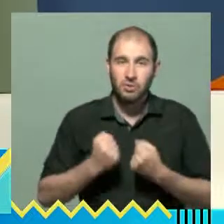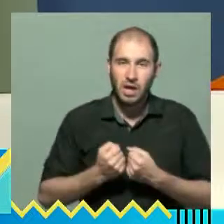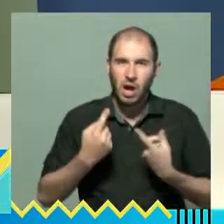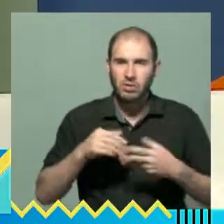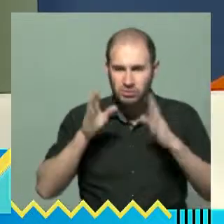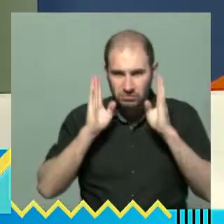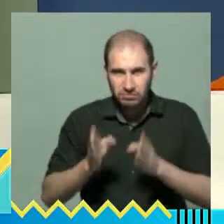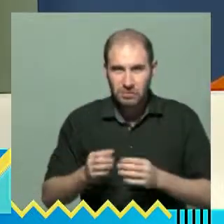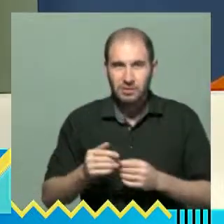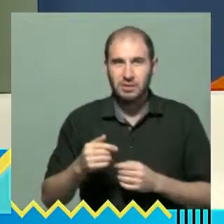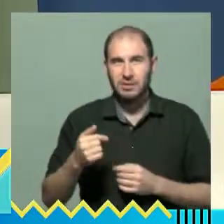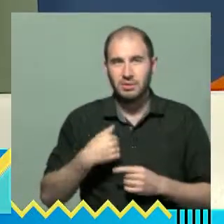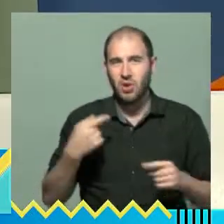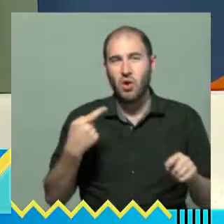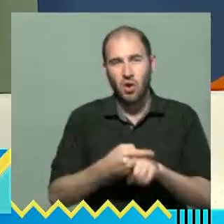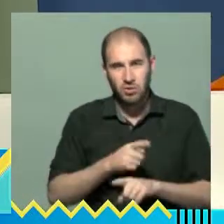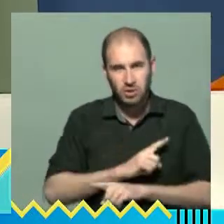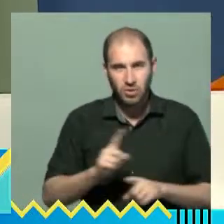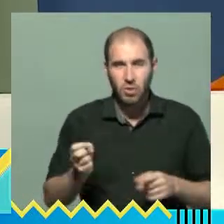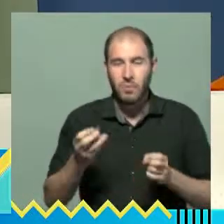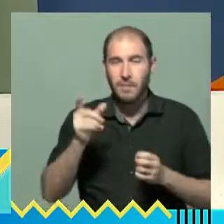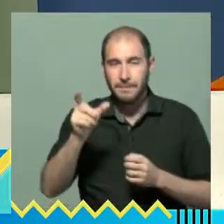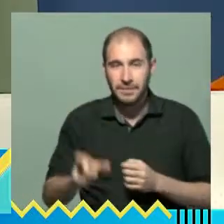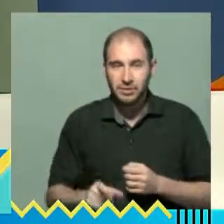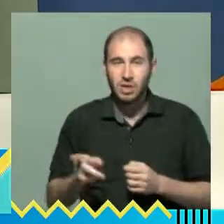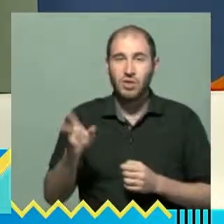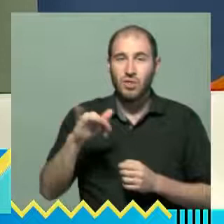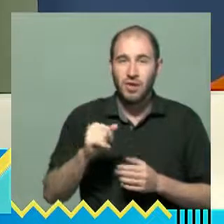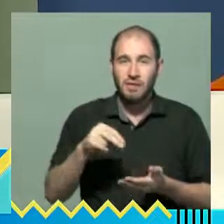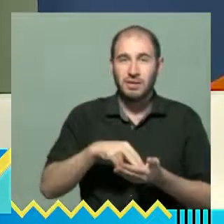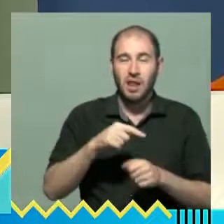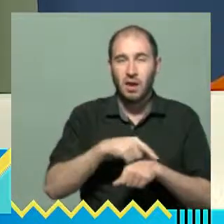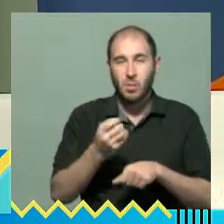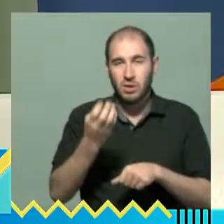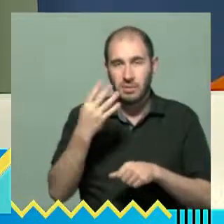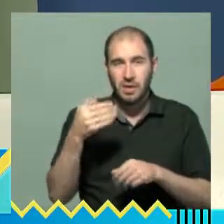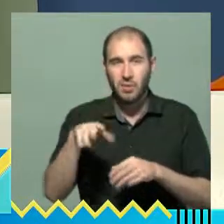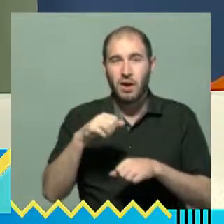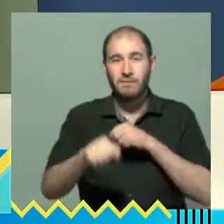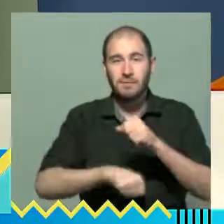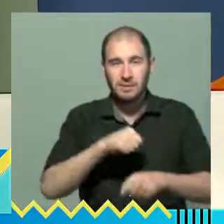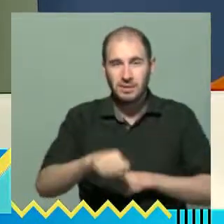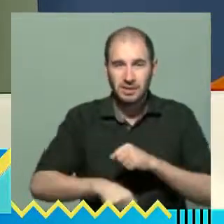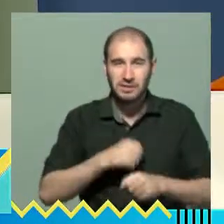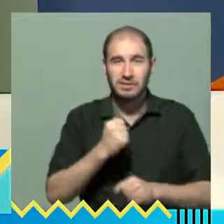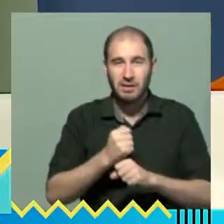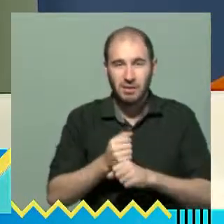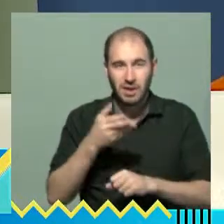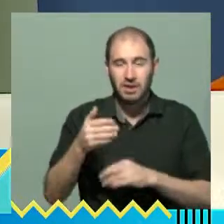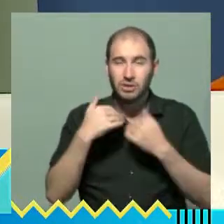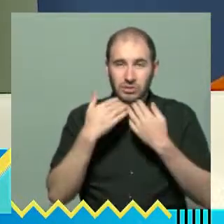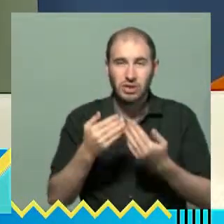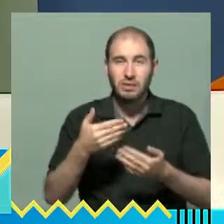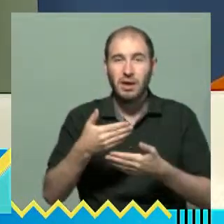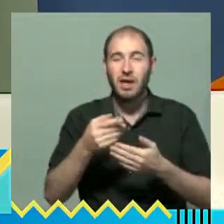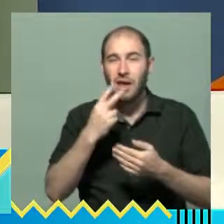lo que se dedica, y no estoy nada en contra de eso, porque una persona que todos los días se levanta a las 4 de la mañana para ir en su bicicleta a trabajar sin saber si va a pagar